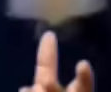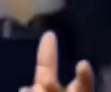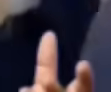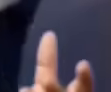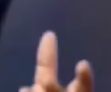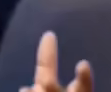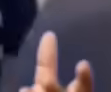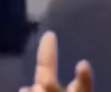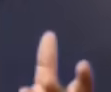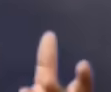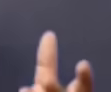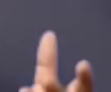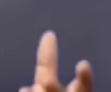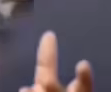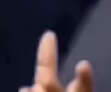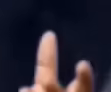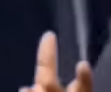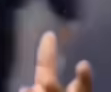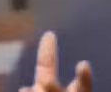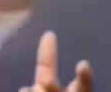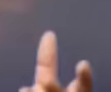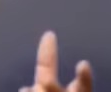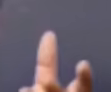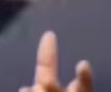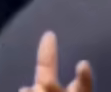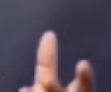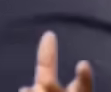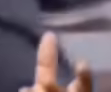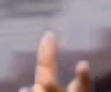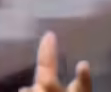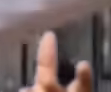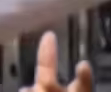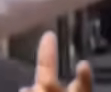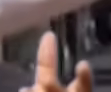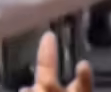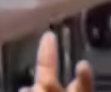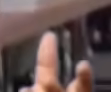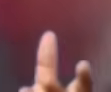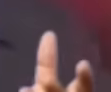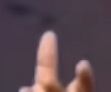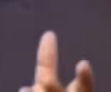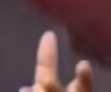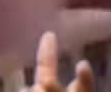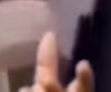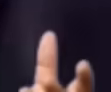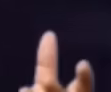no reconocemos a Maduro porque no ha cumplido? ¿Qué más están esperando?